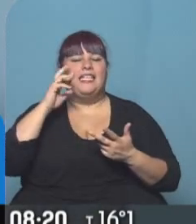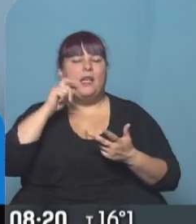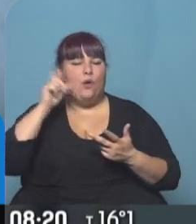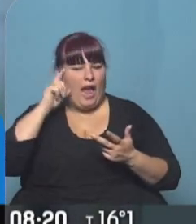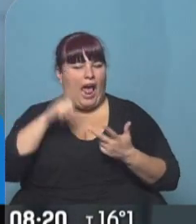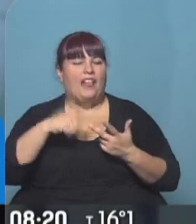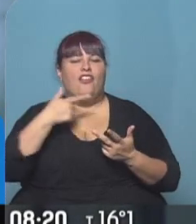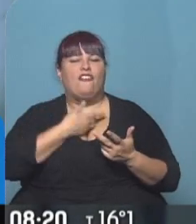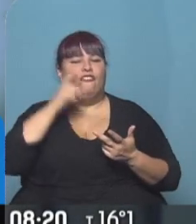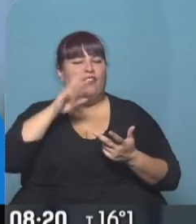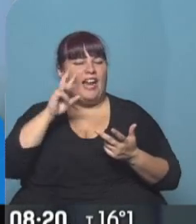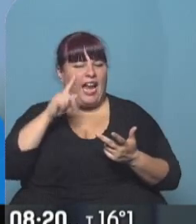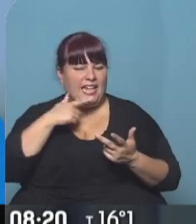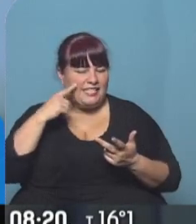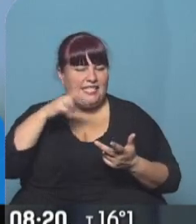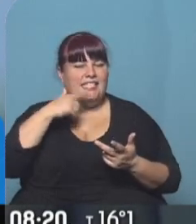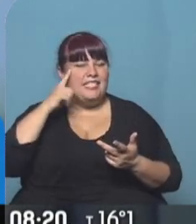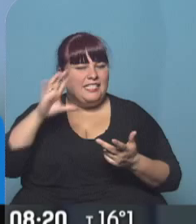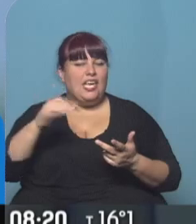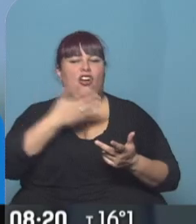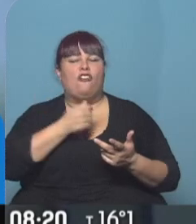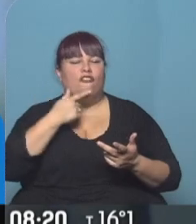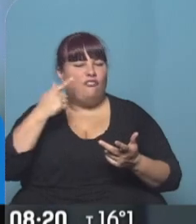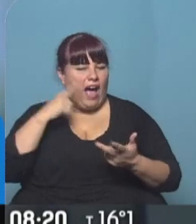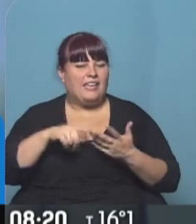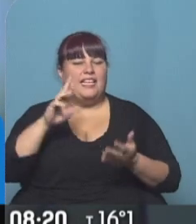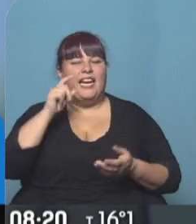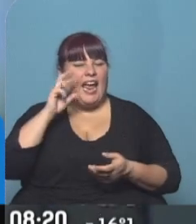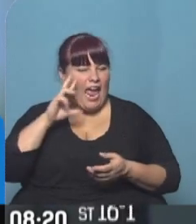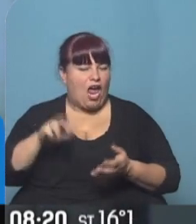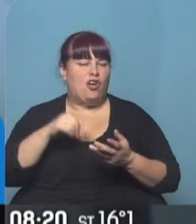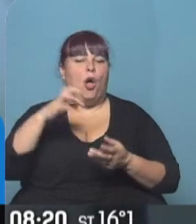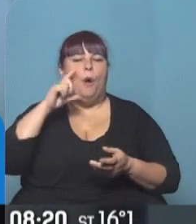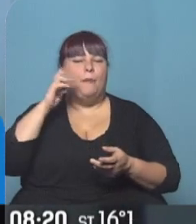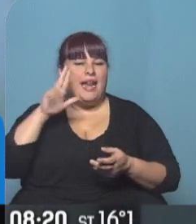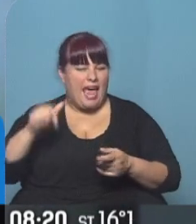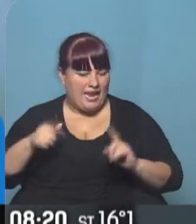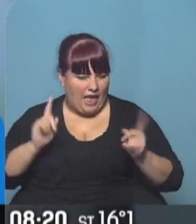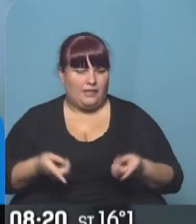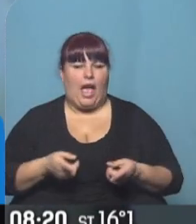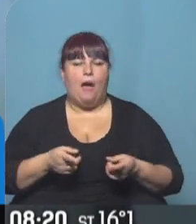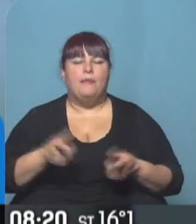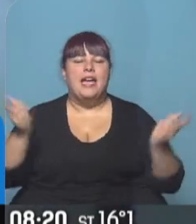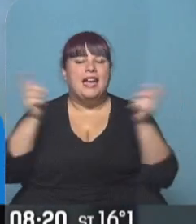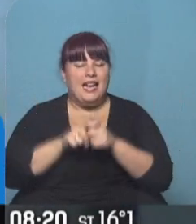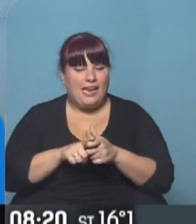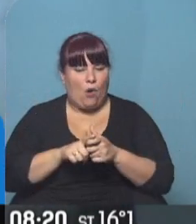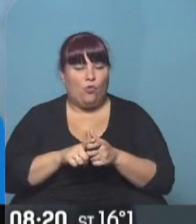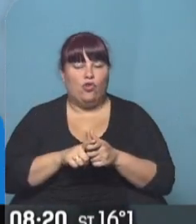Insaurralde, Jorge Ferraresi, Mario Seco, Marina Fassi, Aníbal Regueiro y Julio Pereira. También en las reuniones